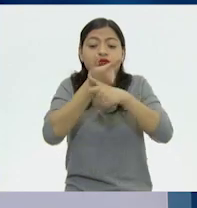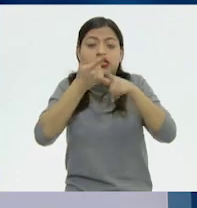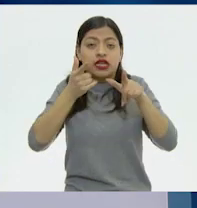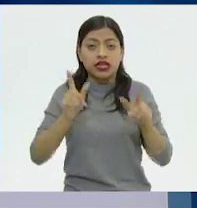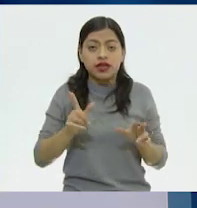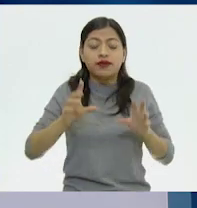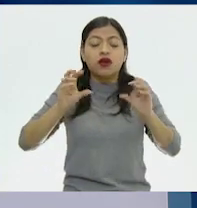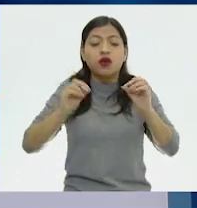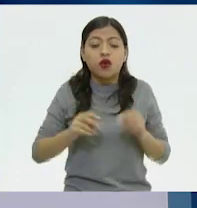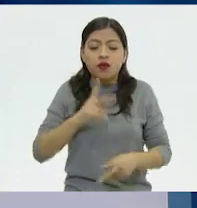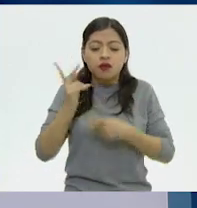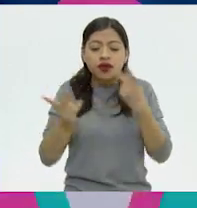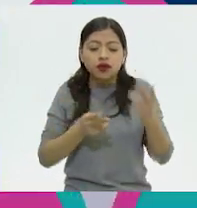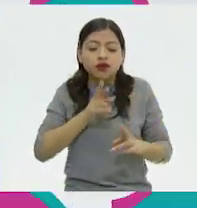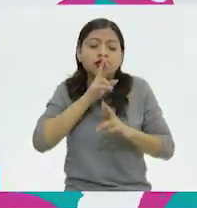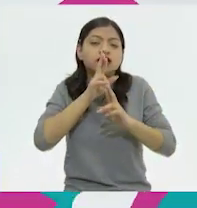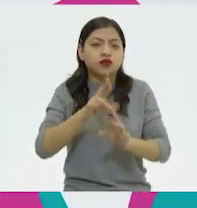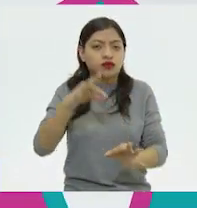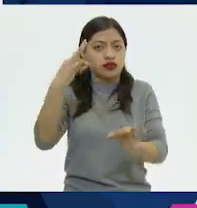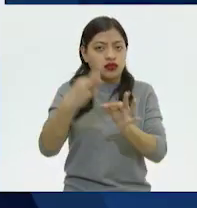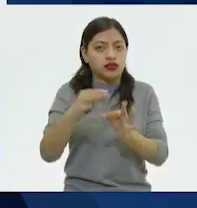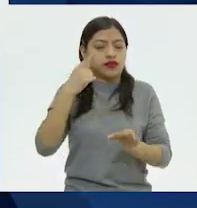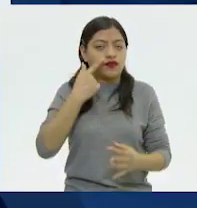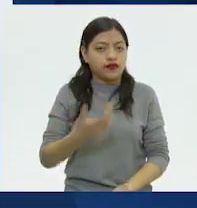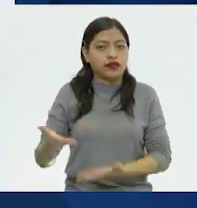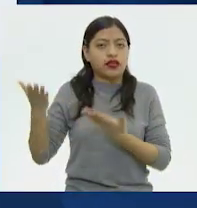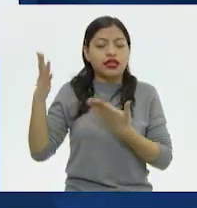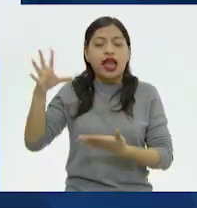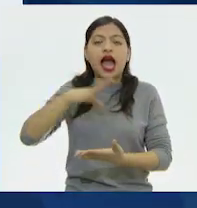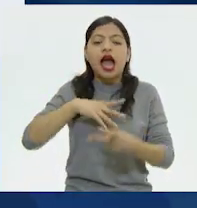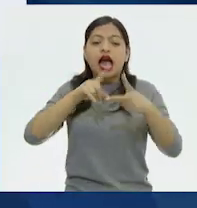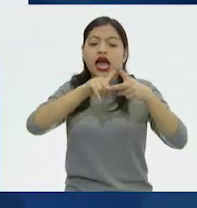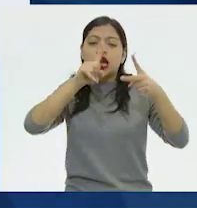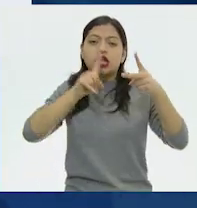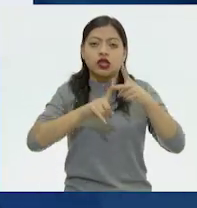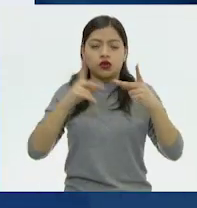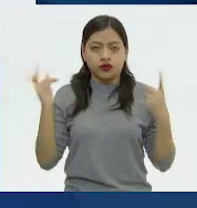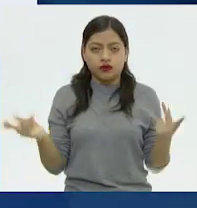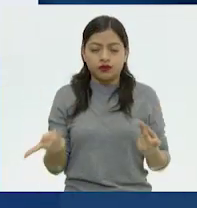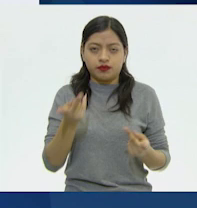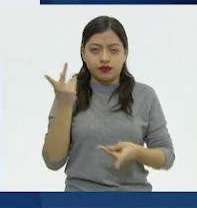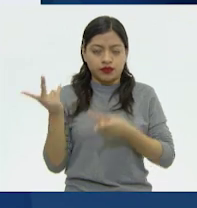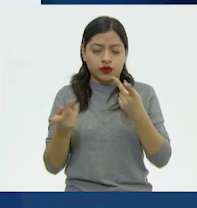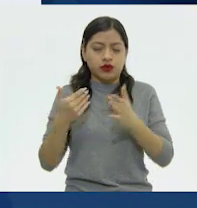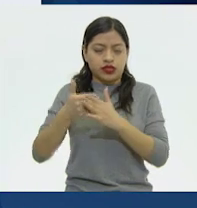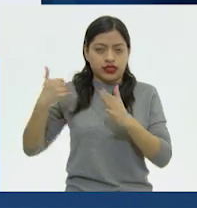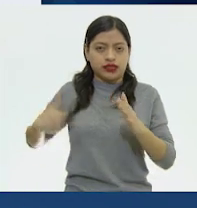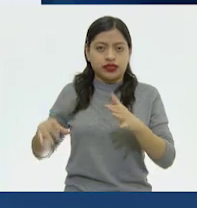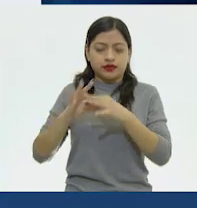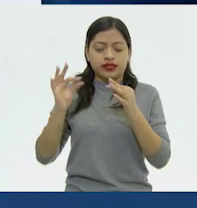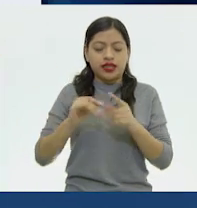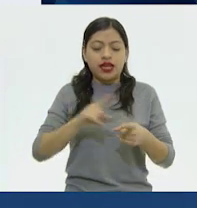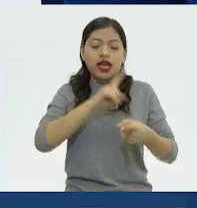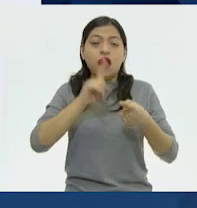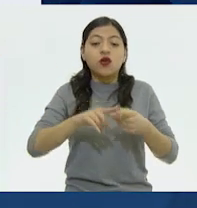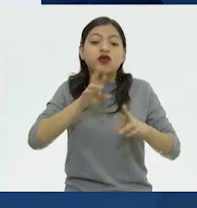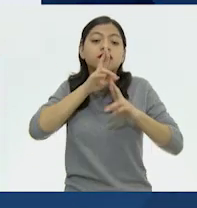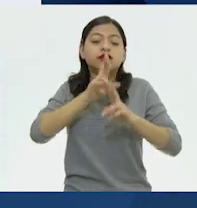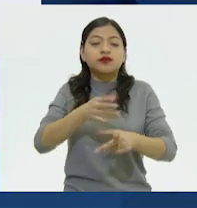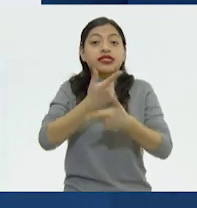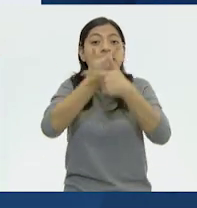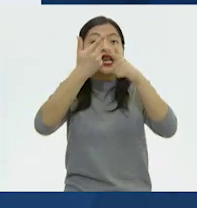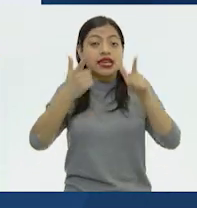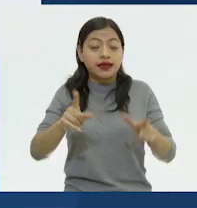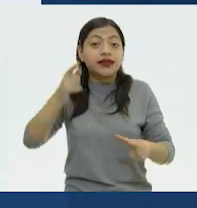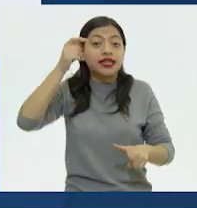Vean con mucha atención el siguiente esquema. Hay dos tipos de preguntas, como lo estábamos mencionando: las abiertas, que